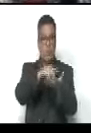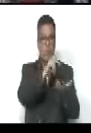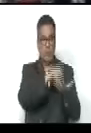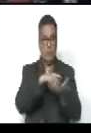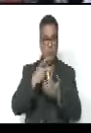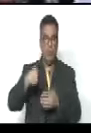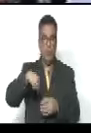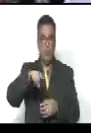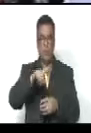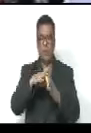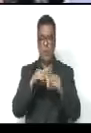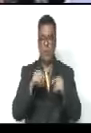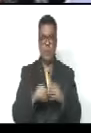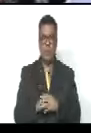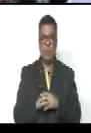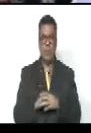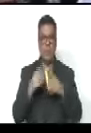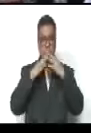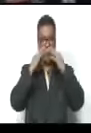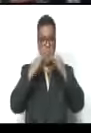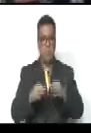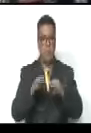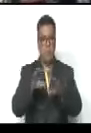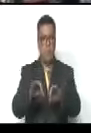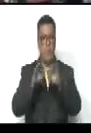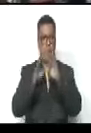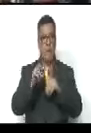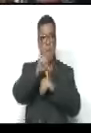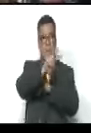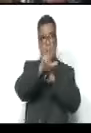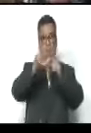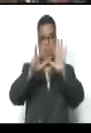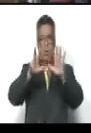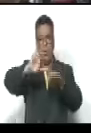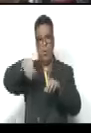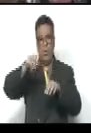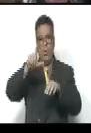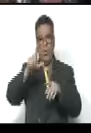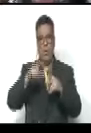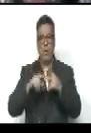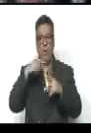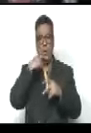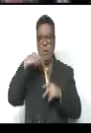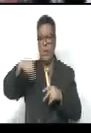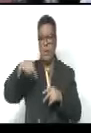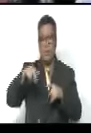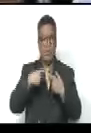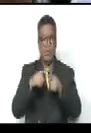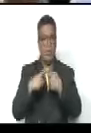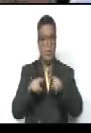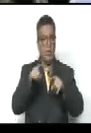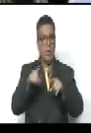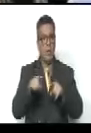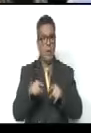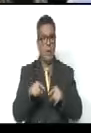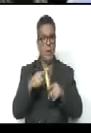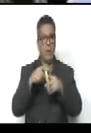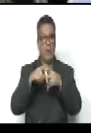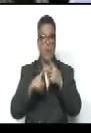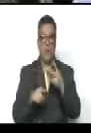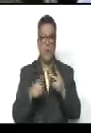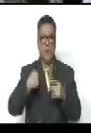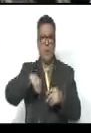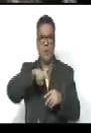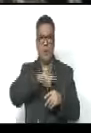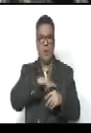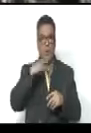participar. En definitiva, que sea el 28 de julio, que sea en octubre, que sea en noviembre, introduce una variable que a